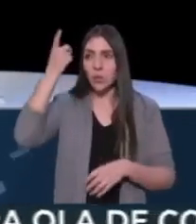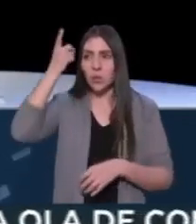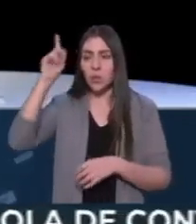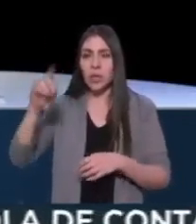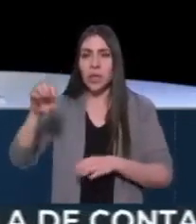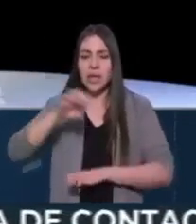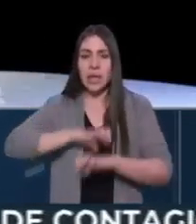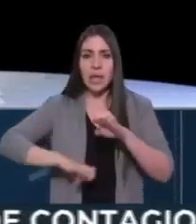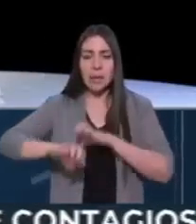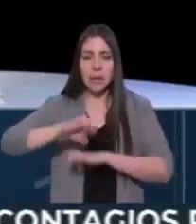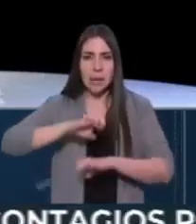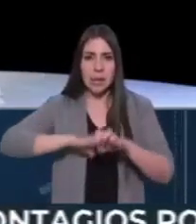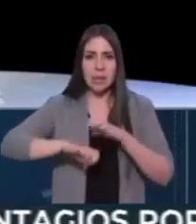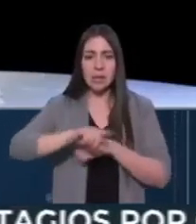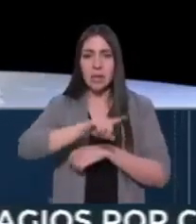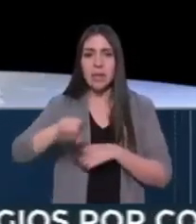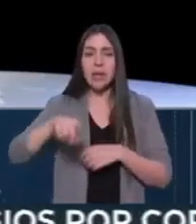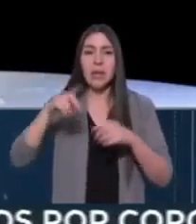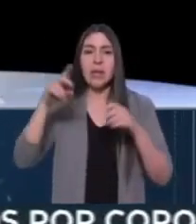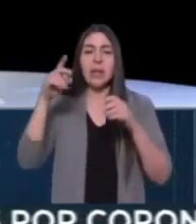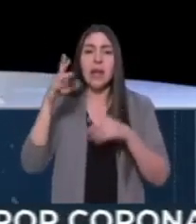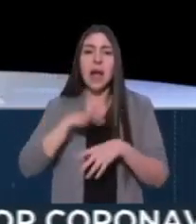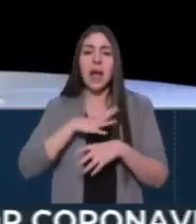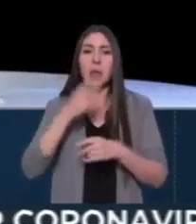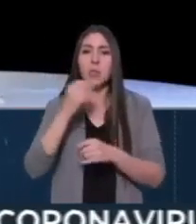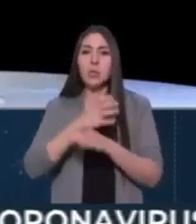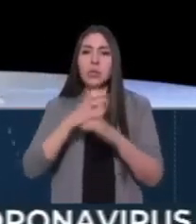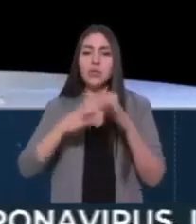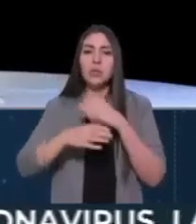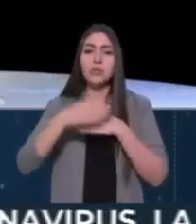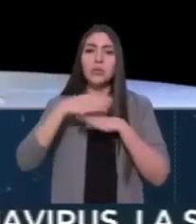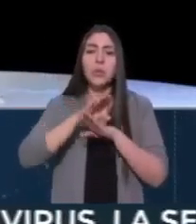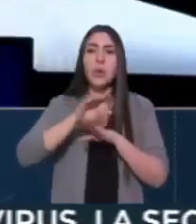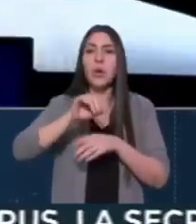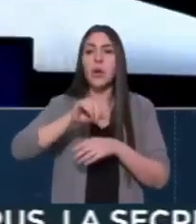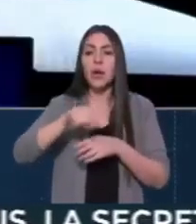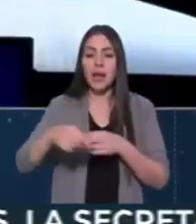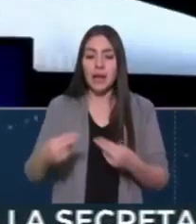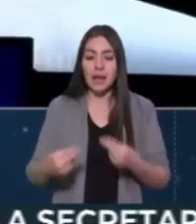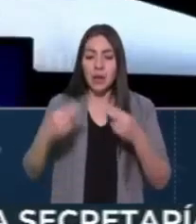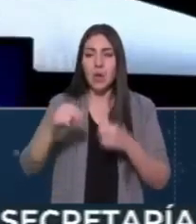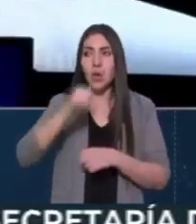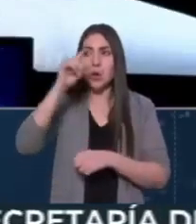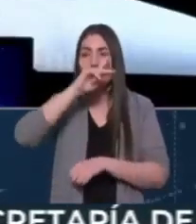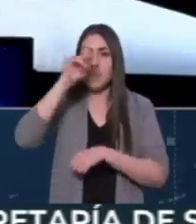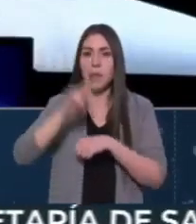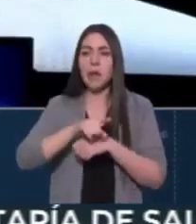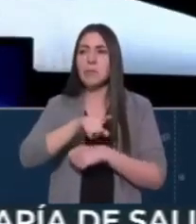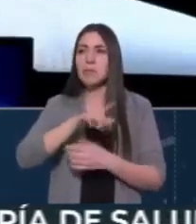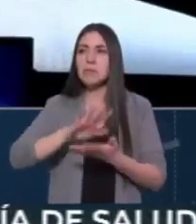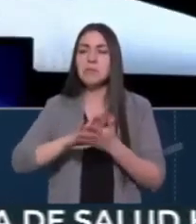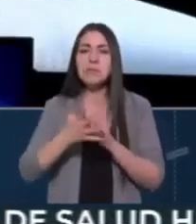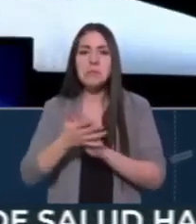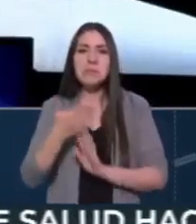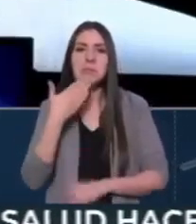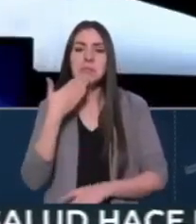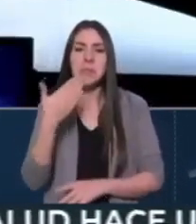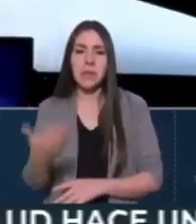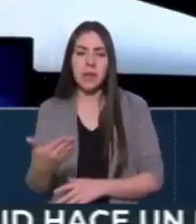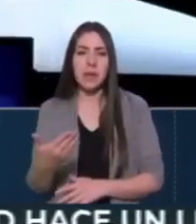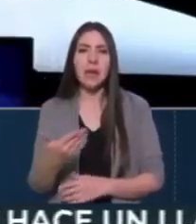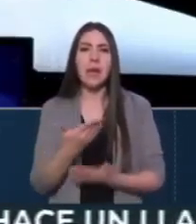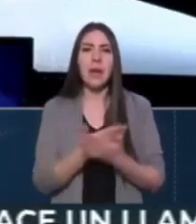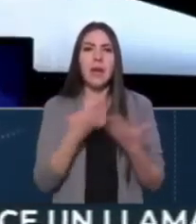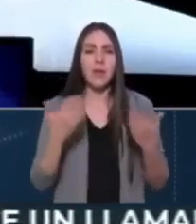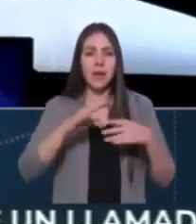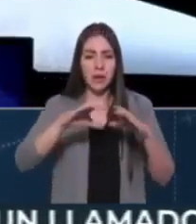que manejan intereses transnacionales. Y fíjense que también hay otro punto por el que yo pienso que hay que desmantelar